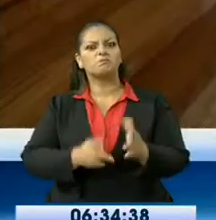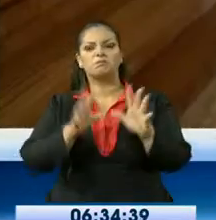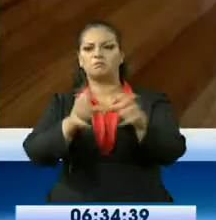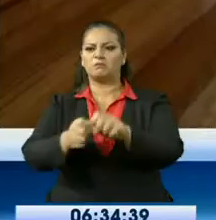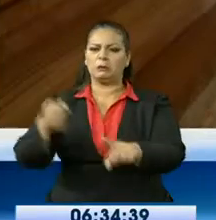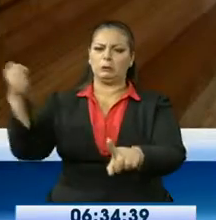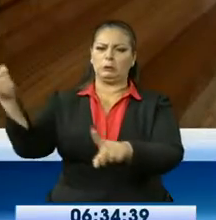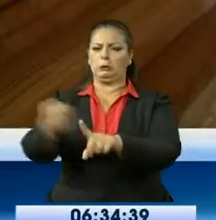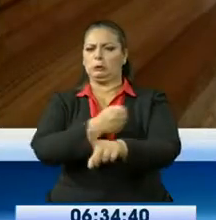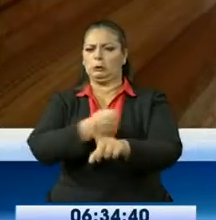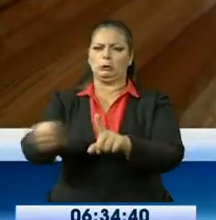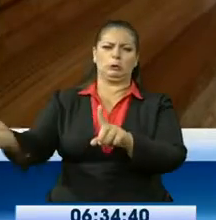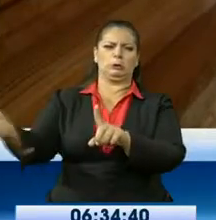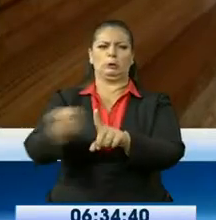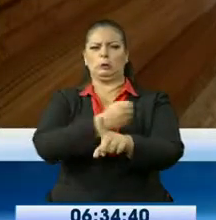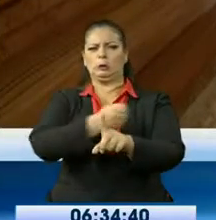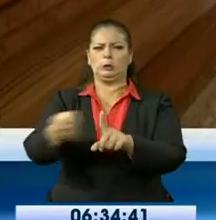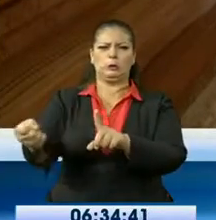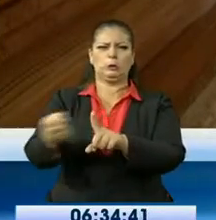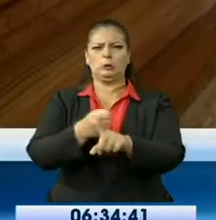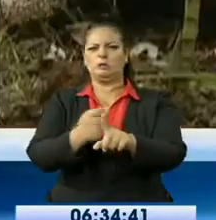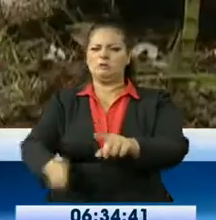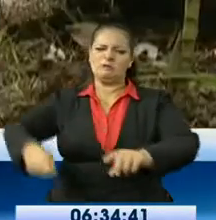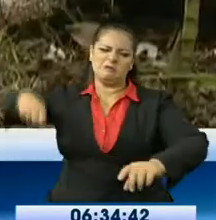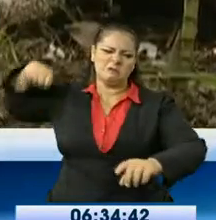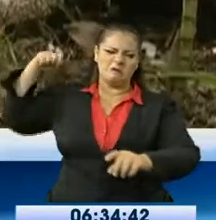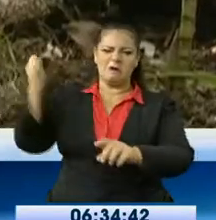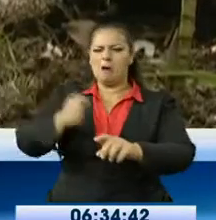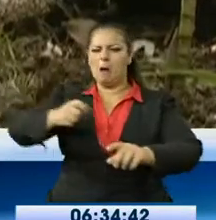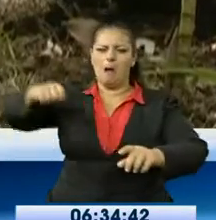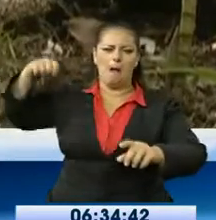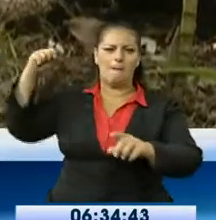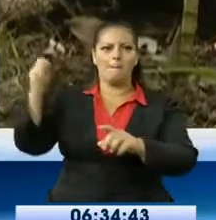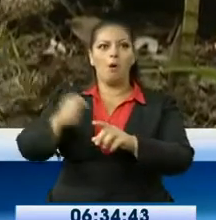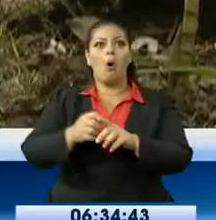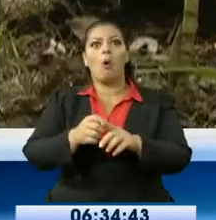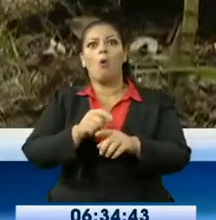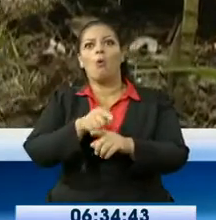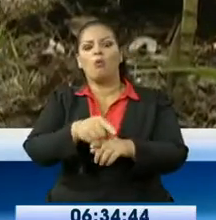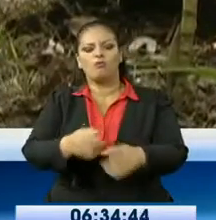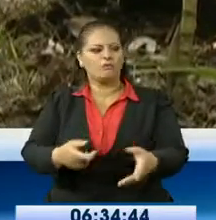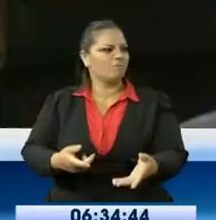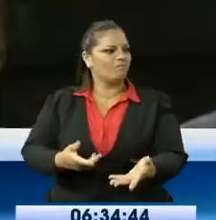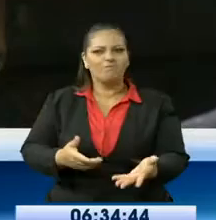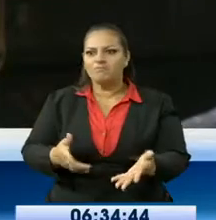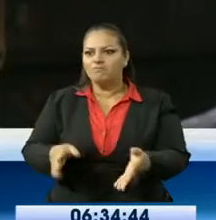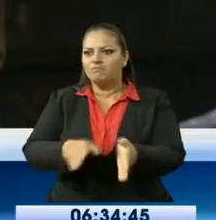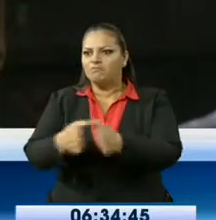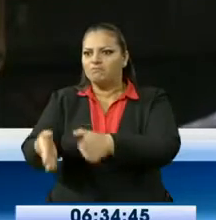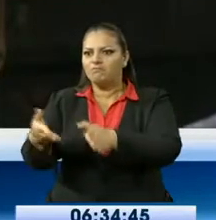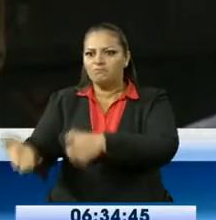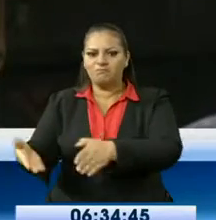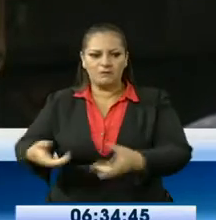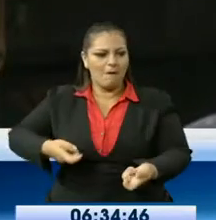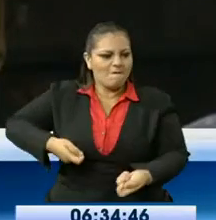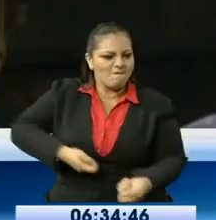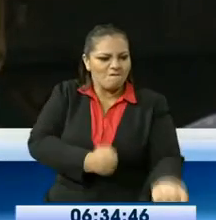luego ajusticiados para proceder a ser enterrados a poca distancia de la primera cabaña de la finca. Los cuerpos